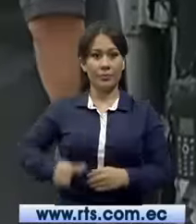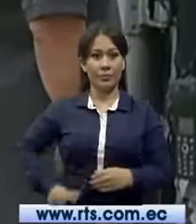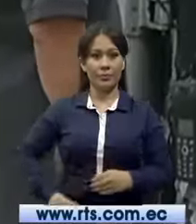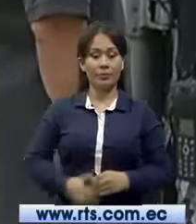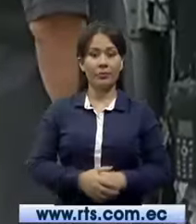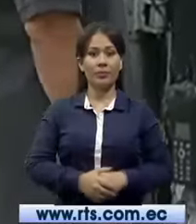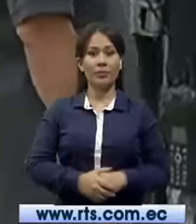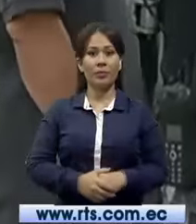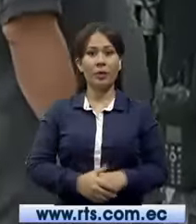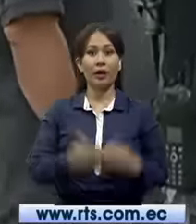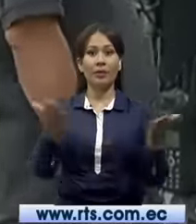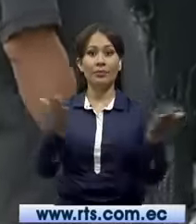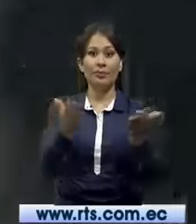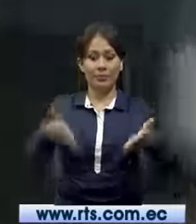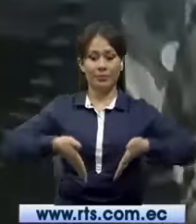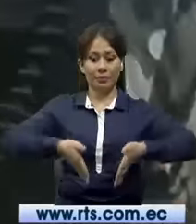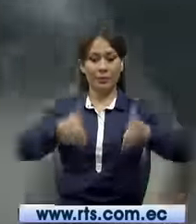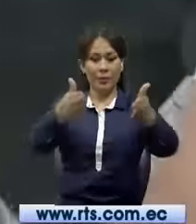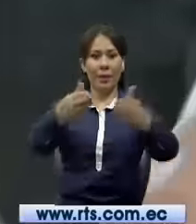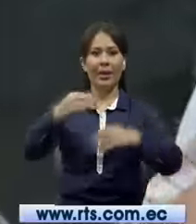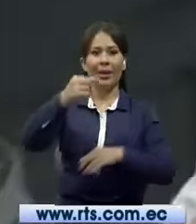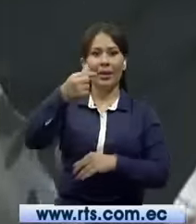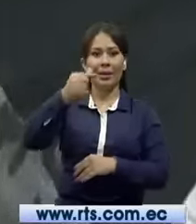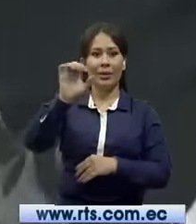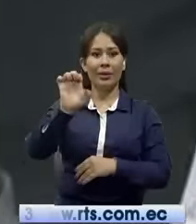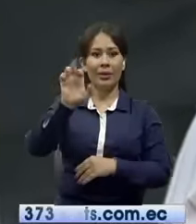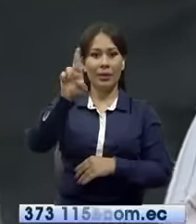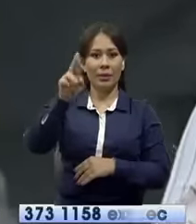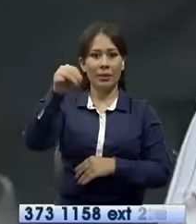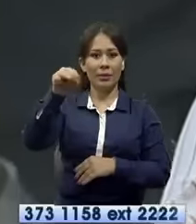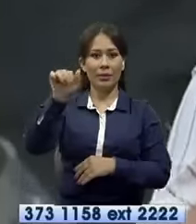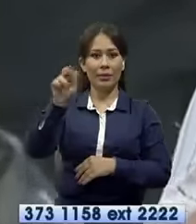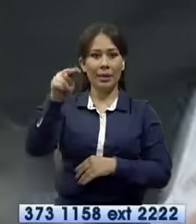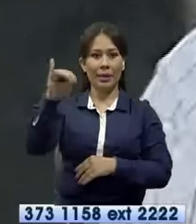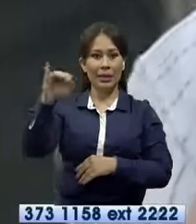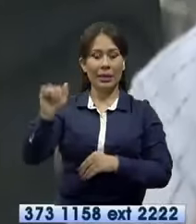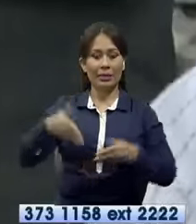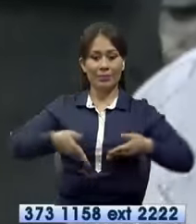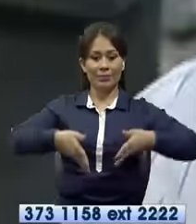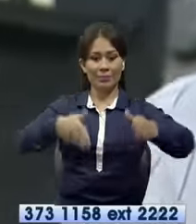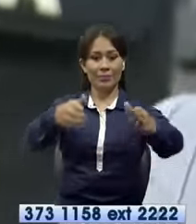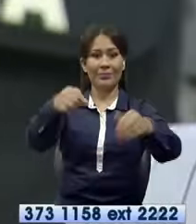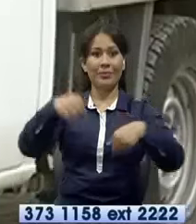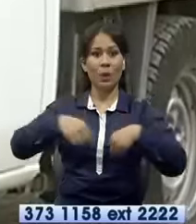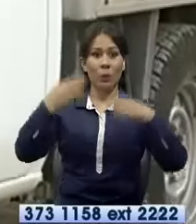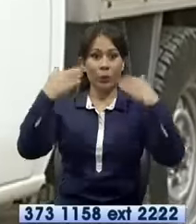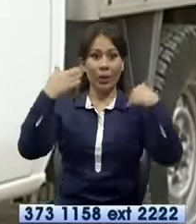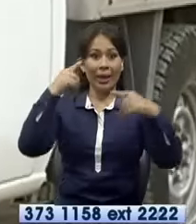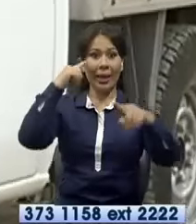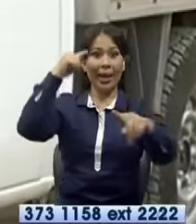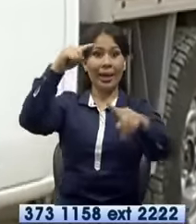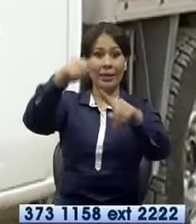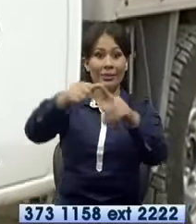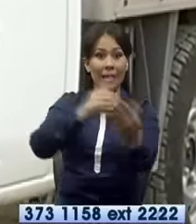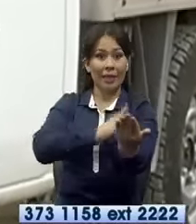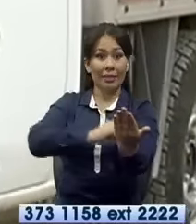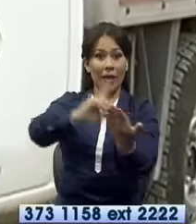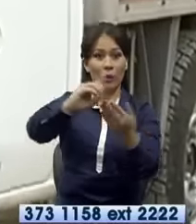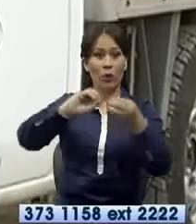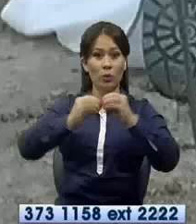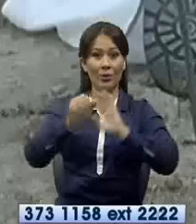El incidente ocurrió en el sector denominado La Germania, ubicado en el kilómetro 17 de la vía Guayaquil-Daule, cuando una cuadrilla de